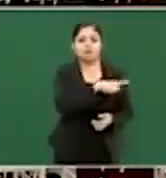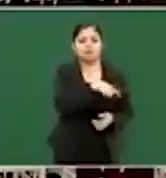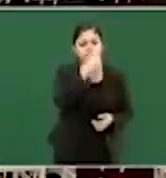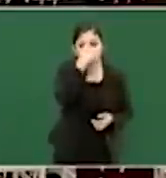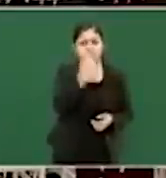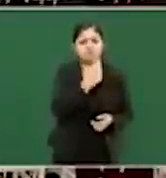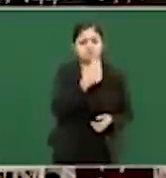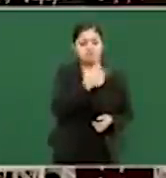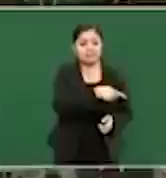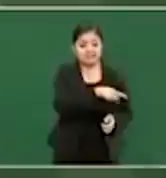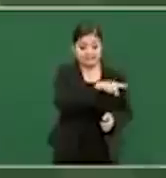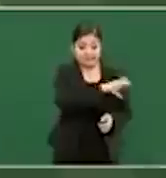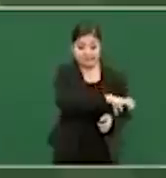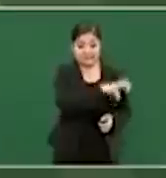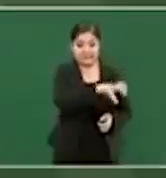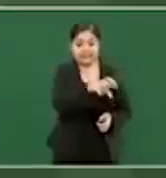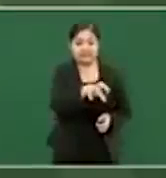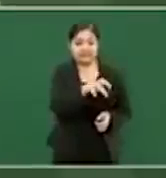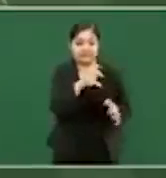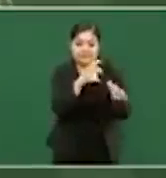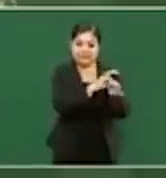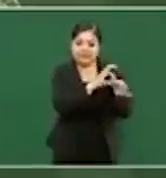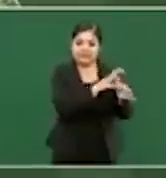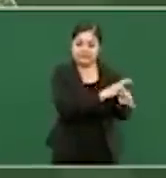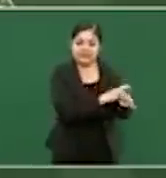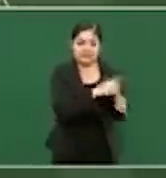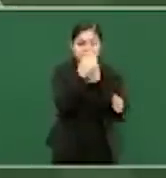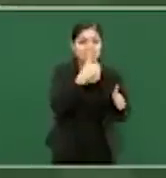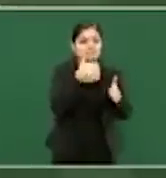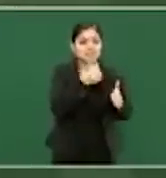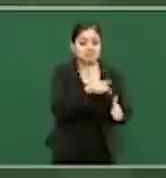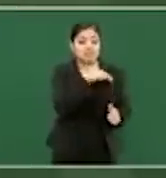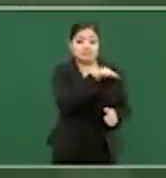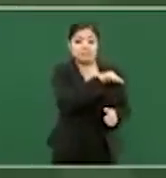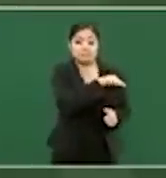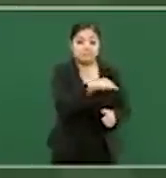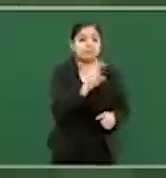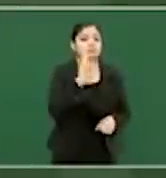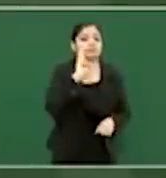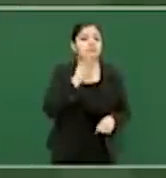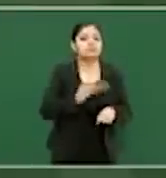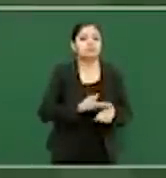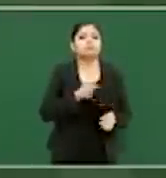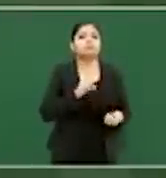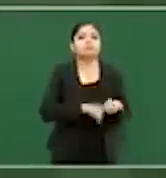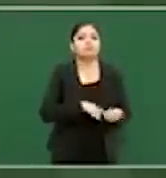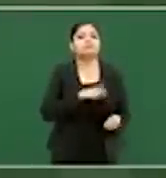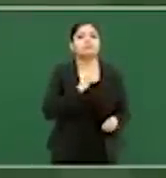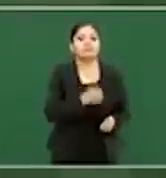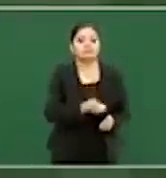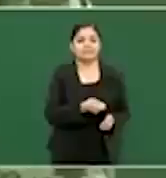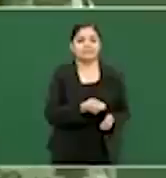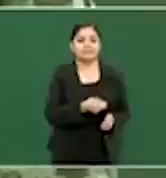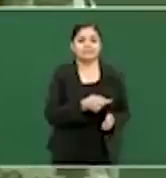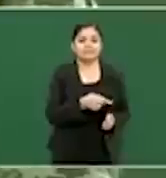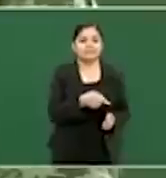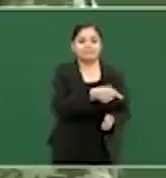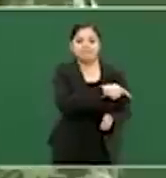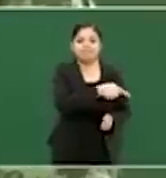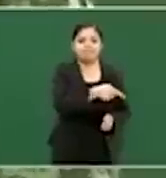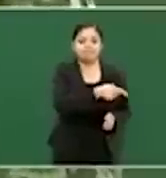prioritaria esas 3 áreas. Ahí están concentrados los delitos, ahí están concentrados la presencia